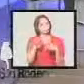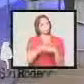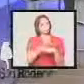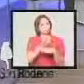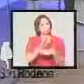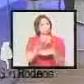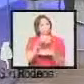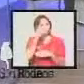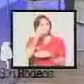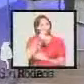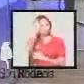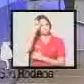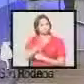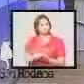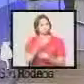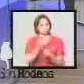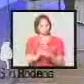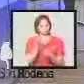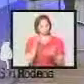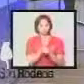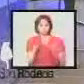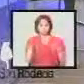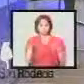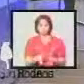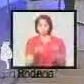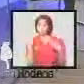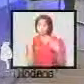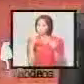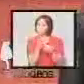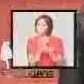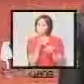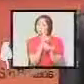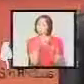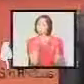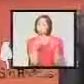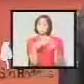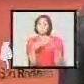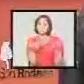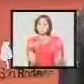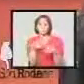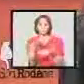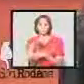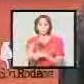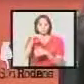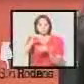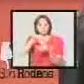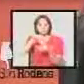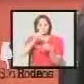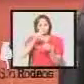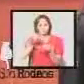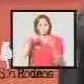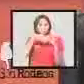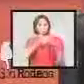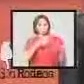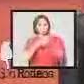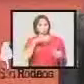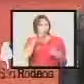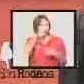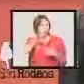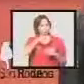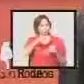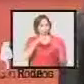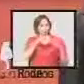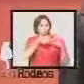Un porcentaje de las utilidades las utilizamos para la creación de fondos especiales. En este caso tenemos dos fondos, uno